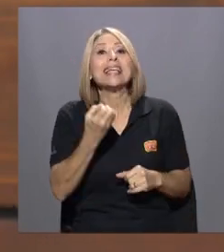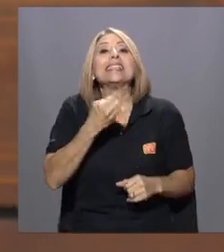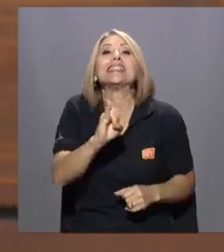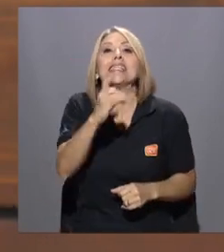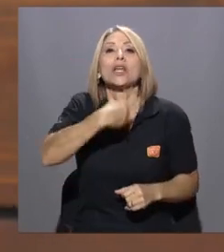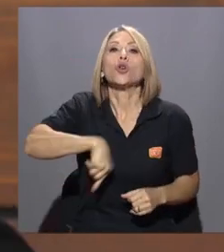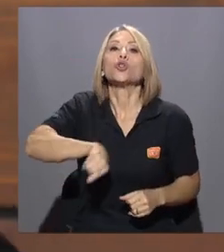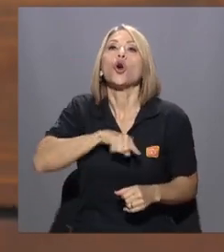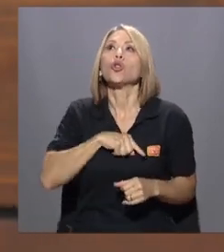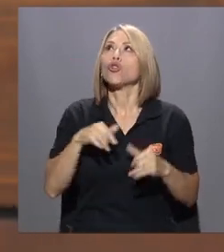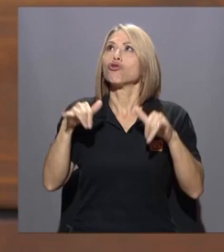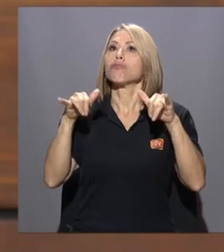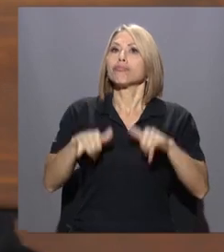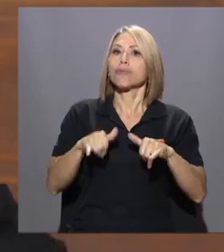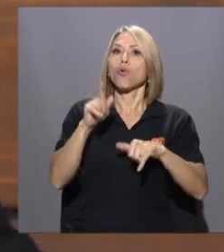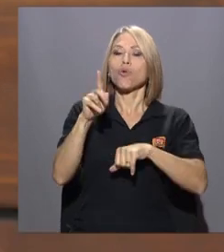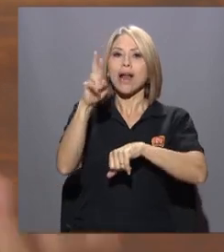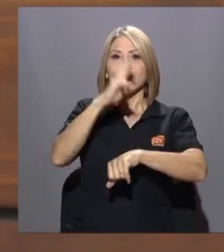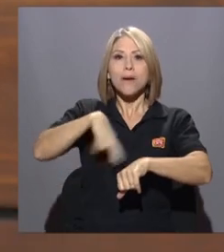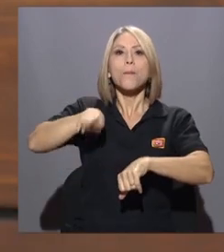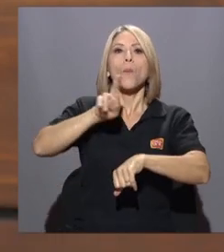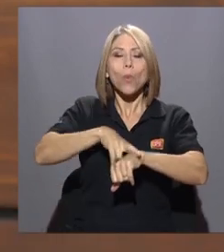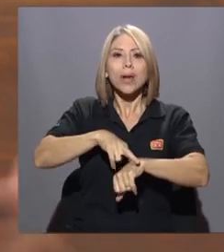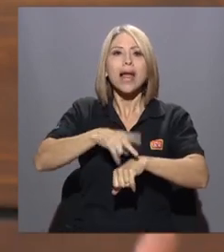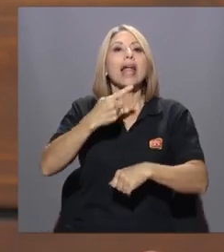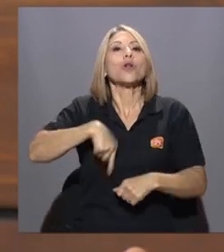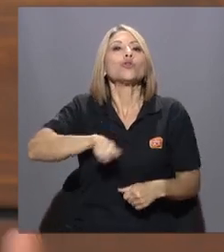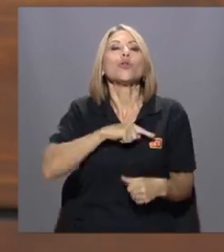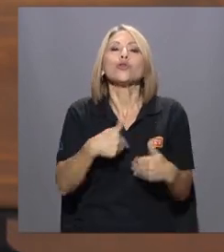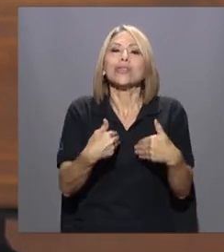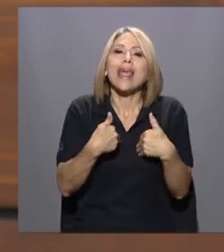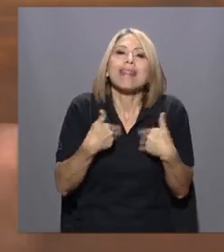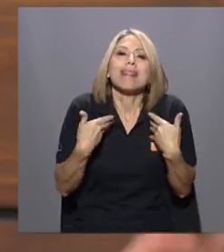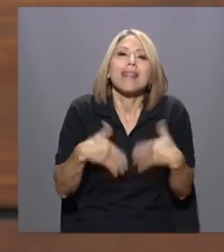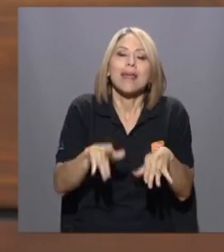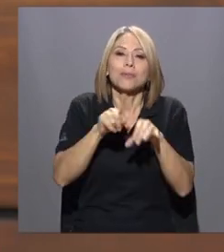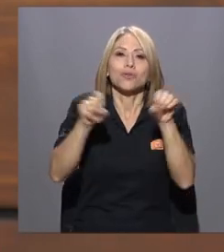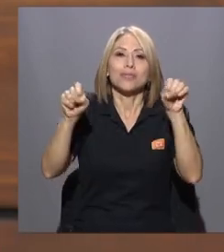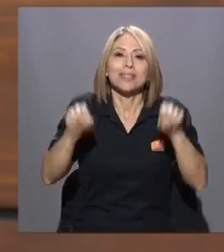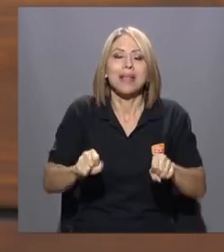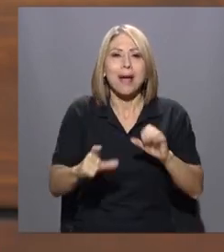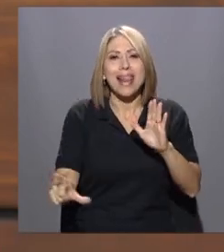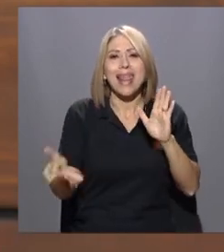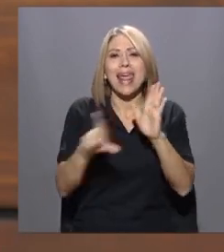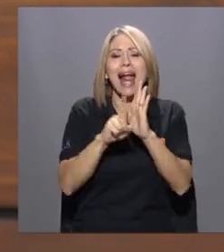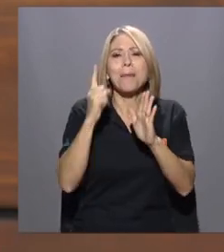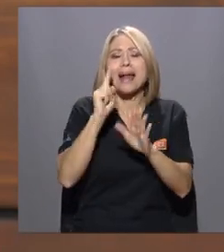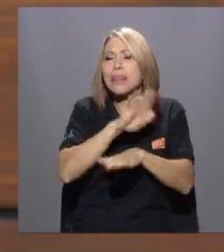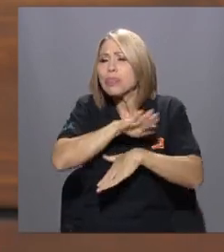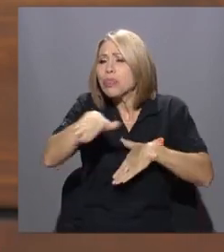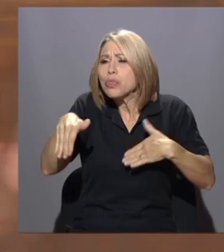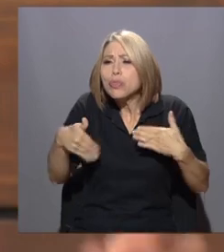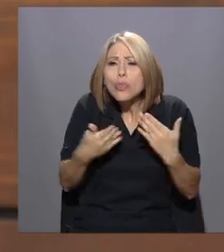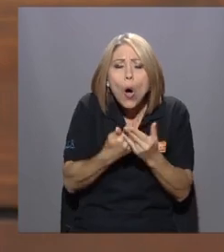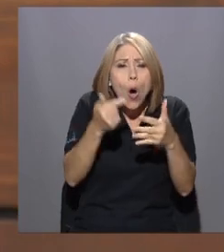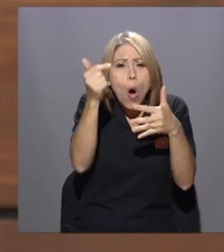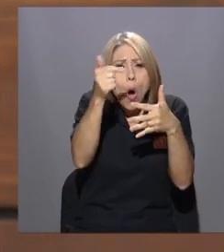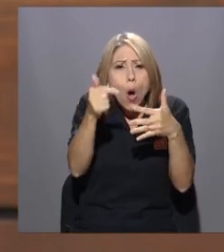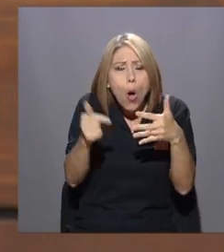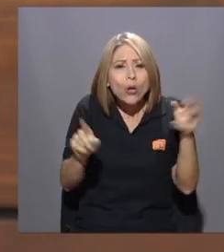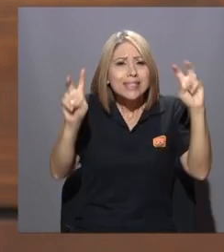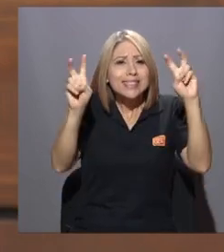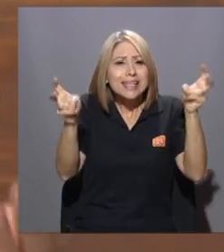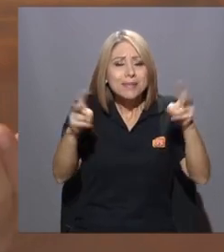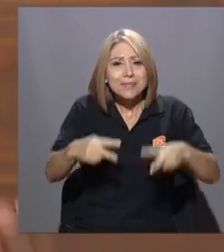república tendríamos un sistema legal que abarque absolutamente todos los aspectos de la vida